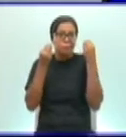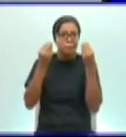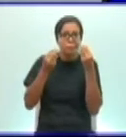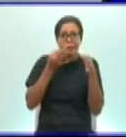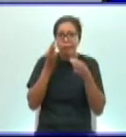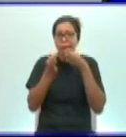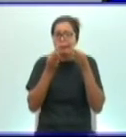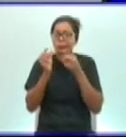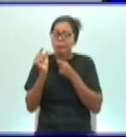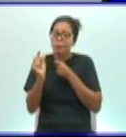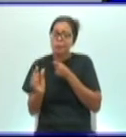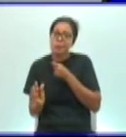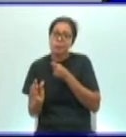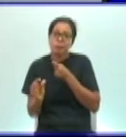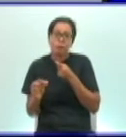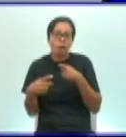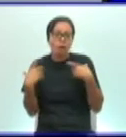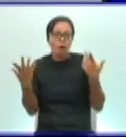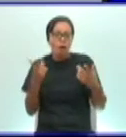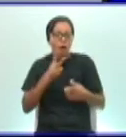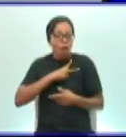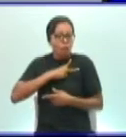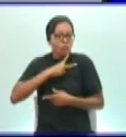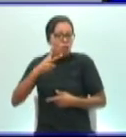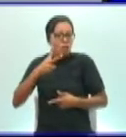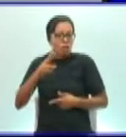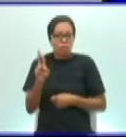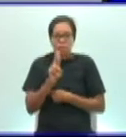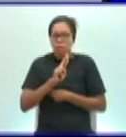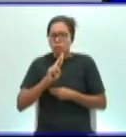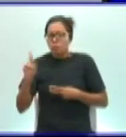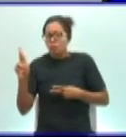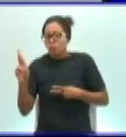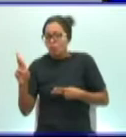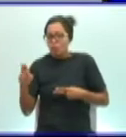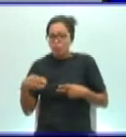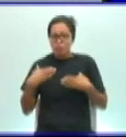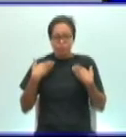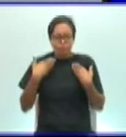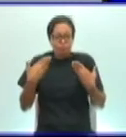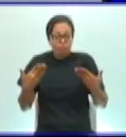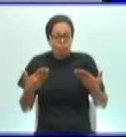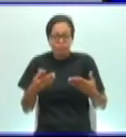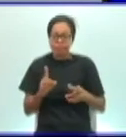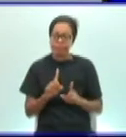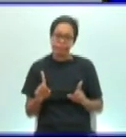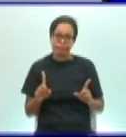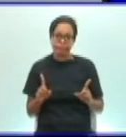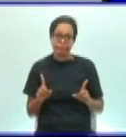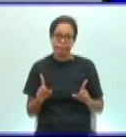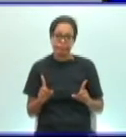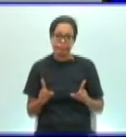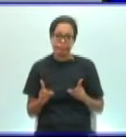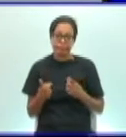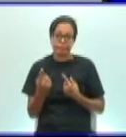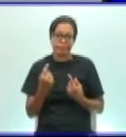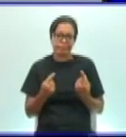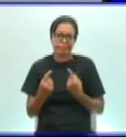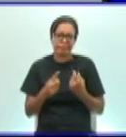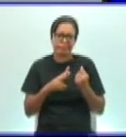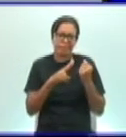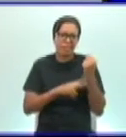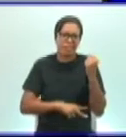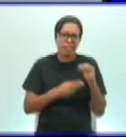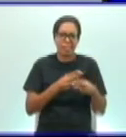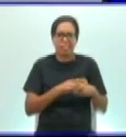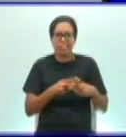enseguida empezamos un valeroso, un revolucionario, un patriota, un abnegado, algo que todos que son allí valoraciones históricas